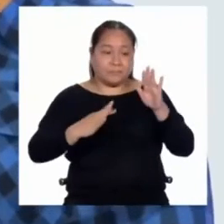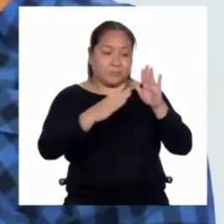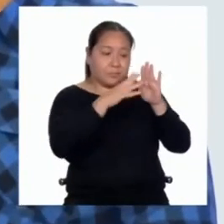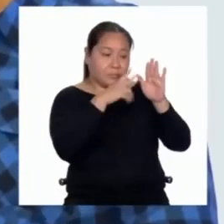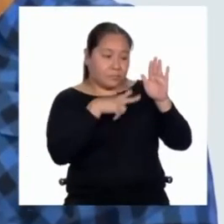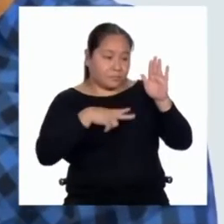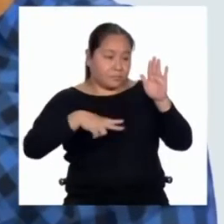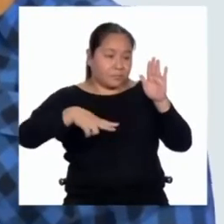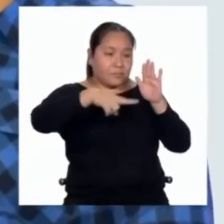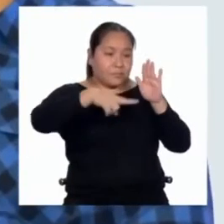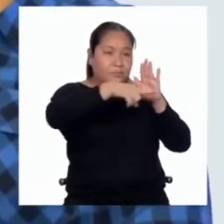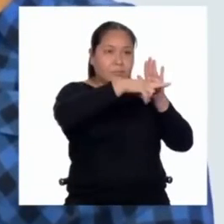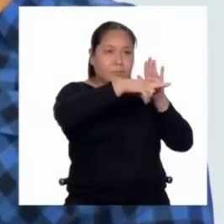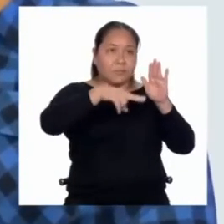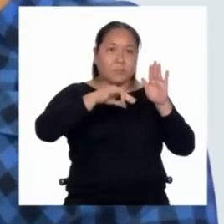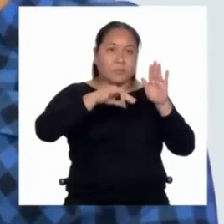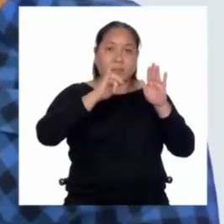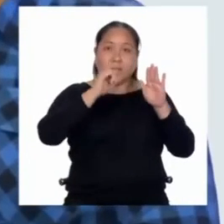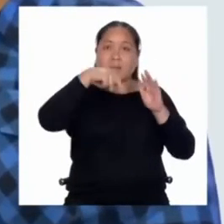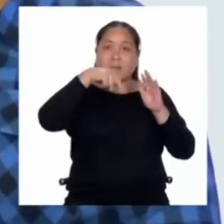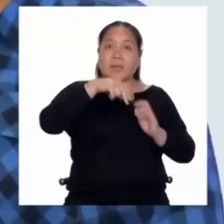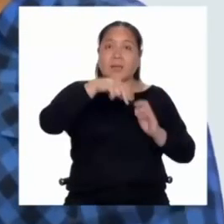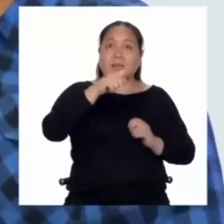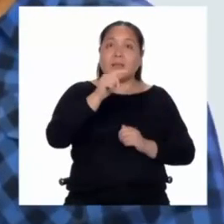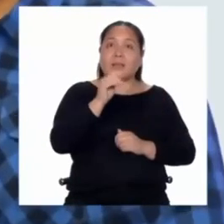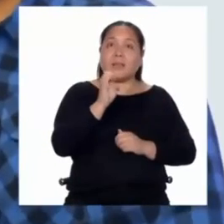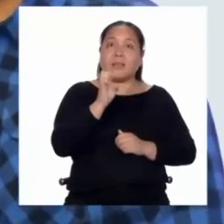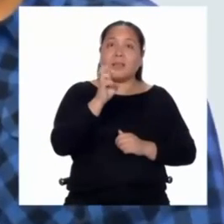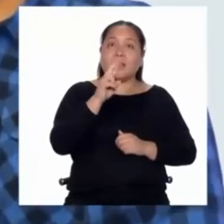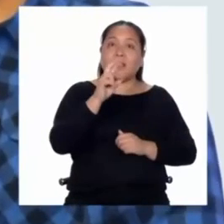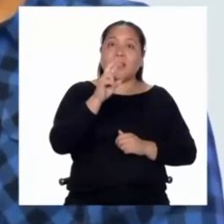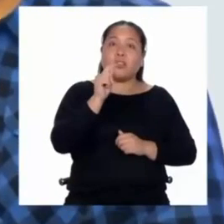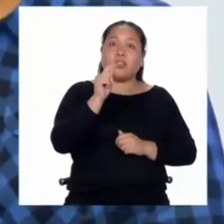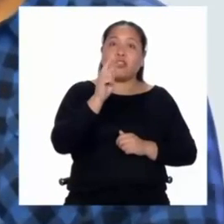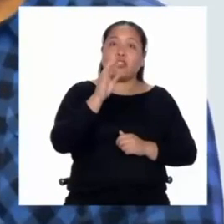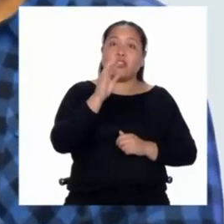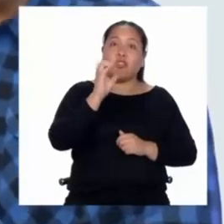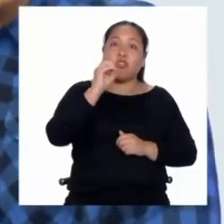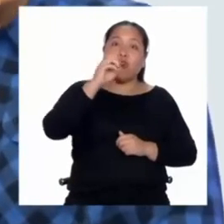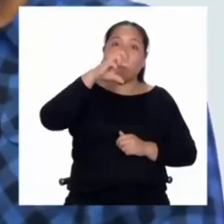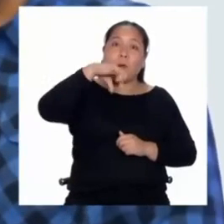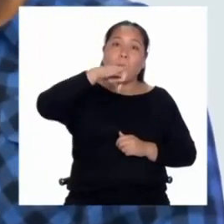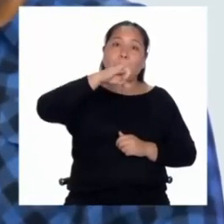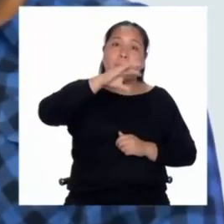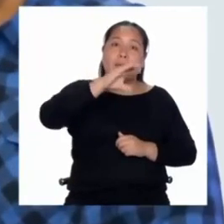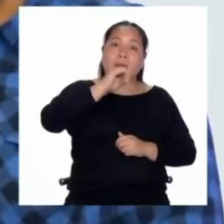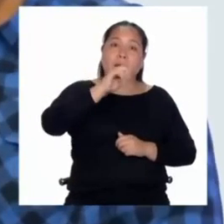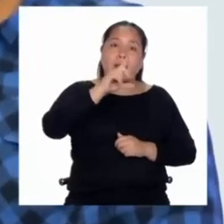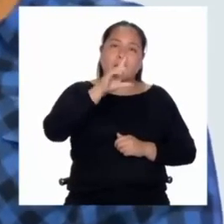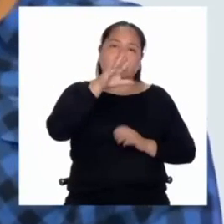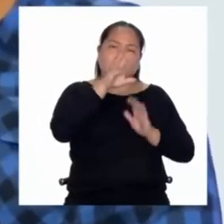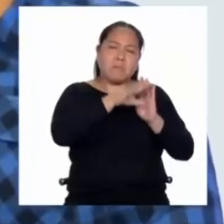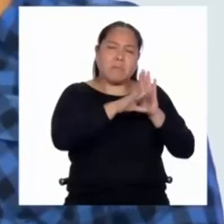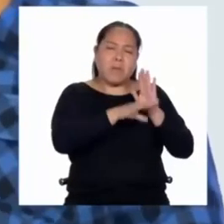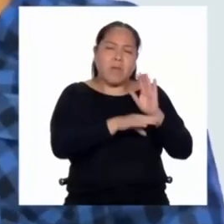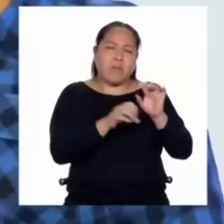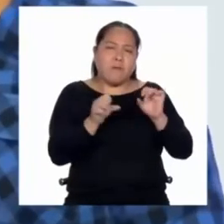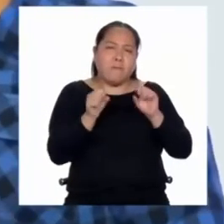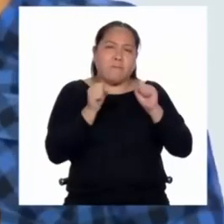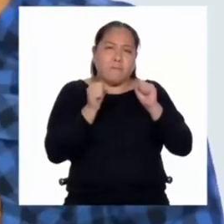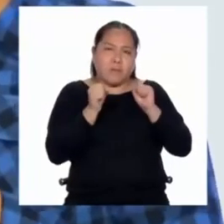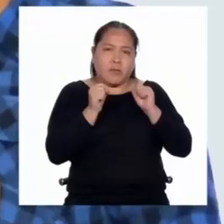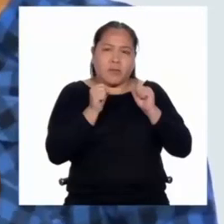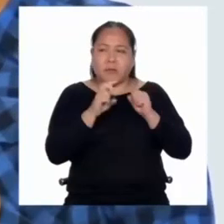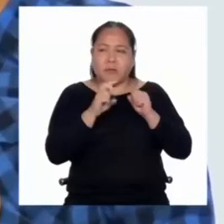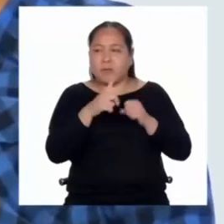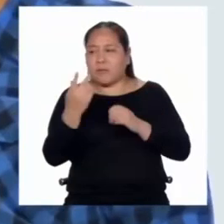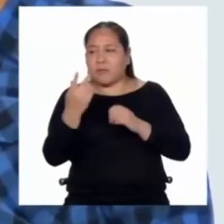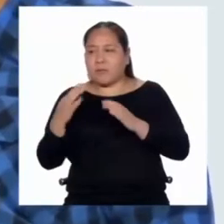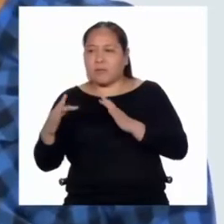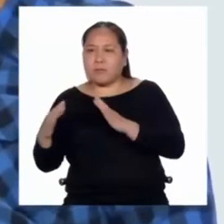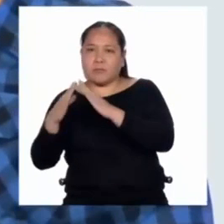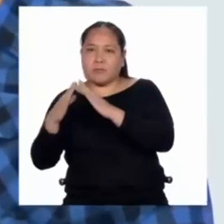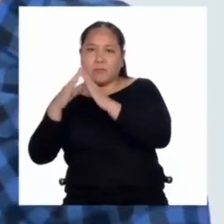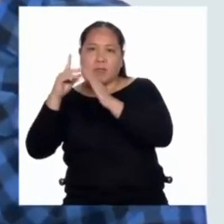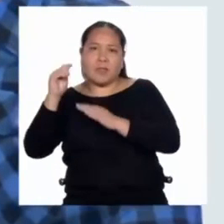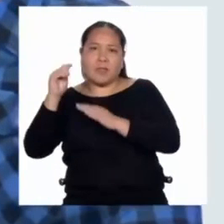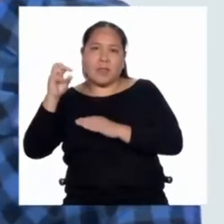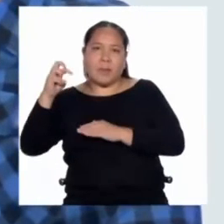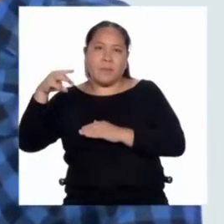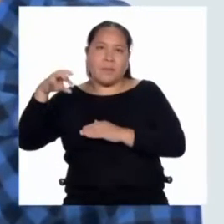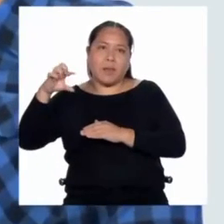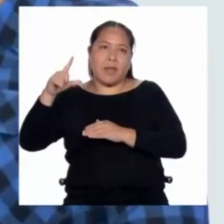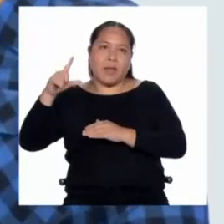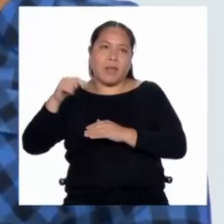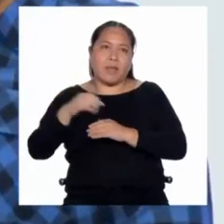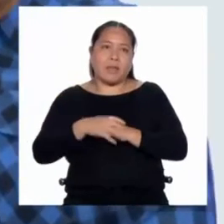de zonas intertropicales se caracterizan por ser lugares menos fríos que los de alta montaña de zona templada y